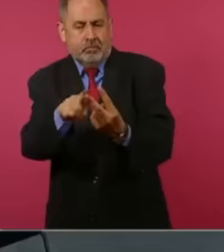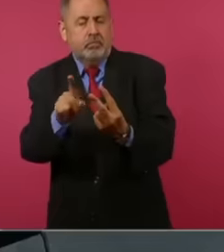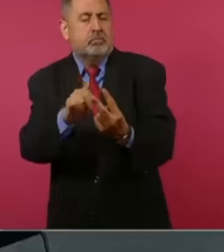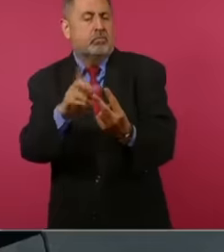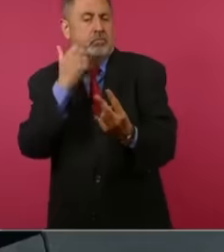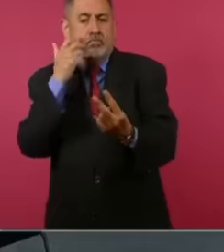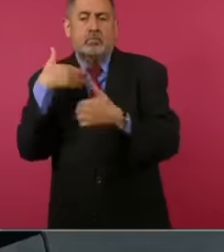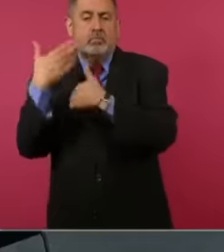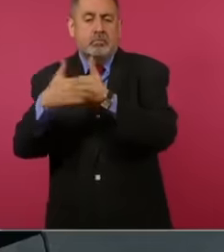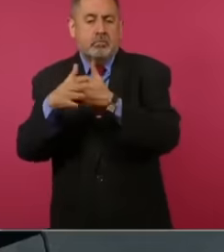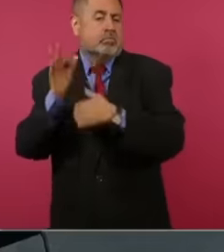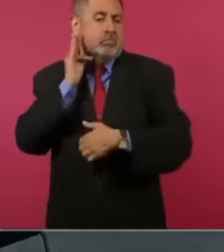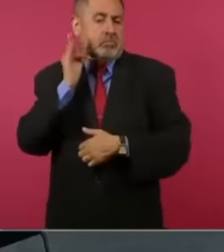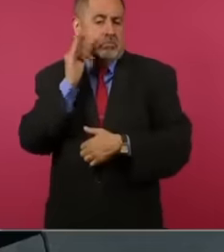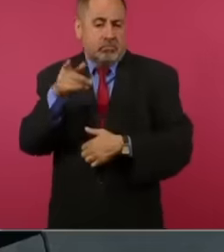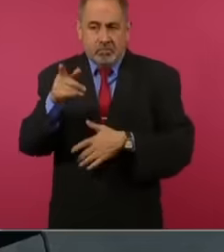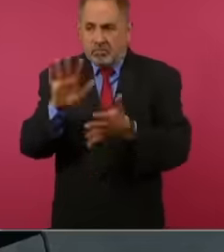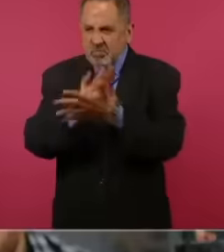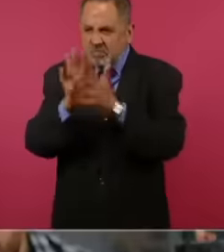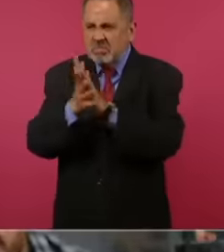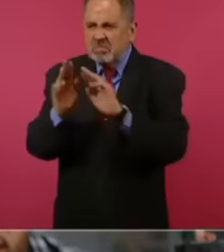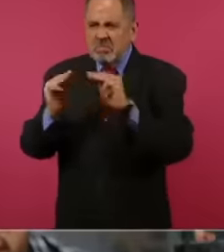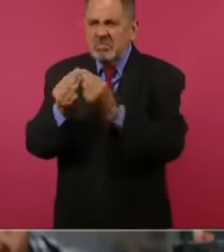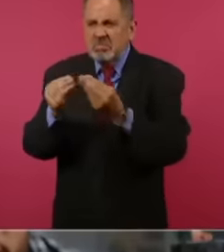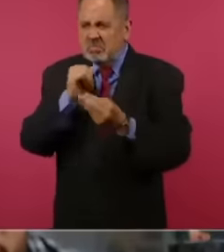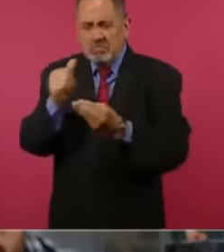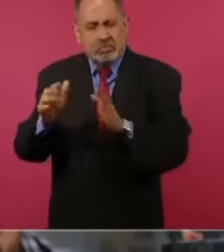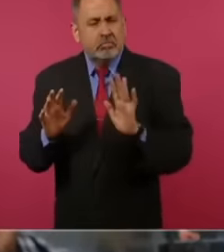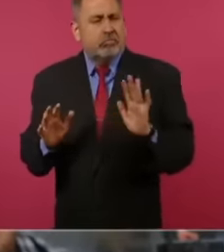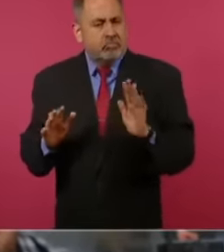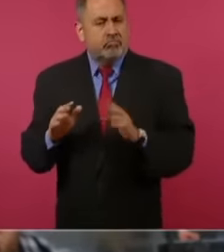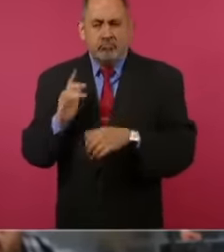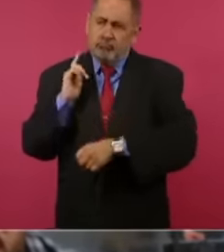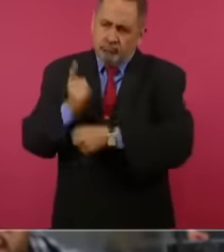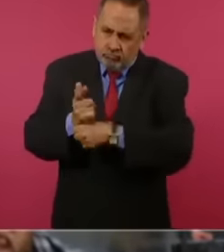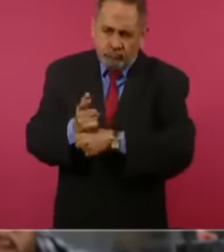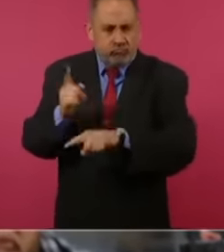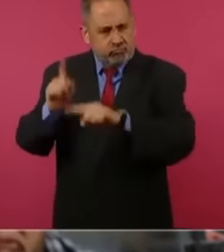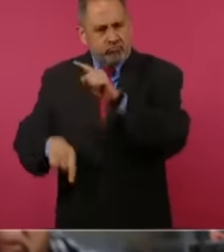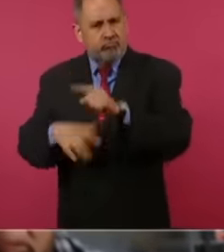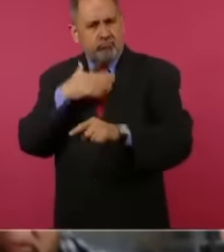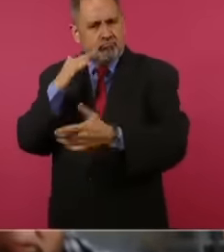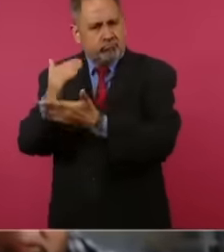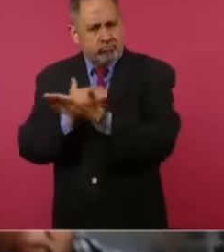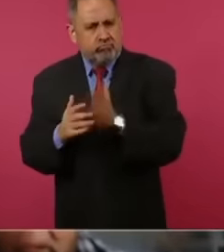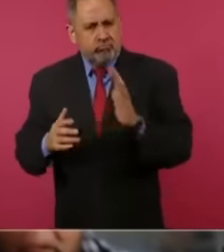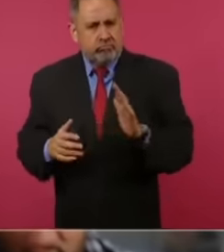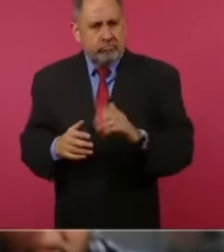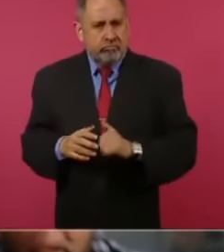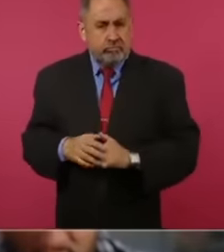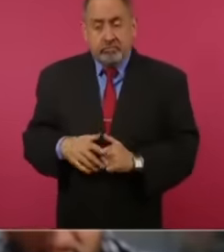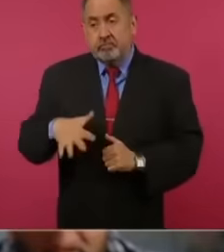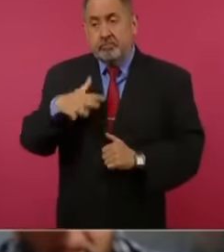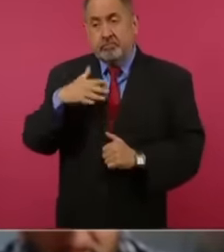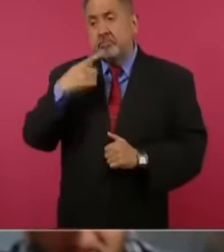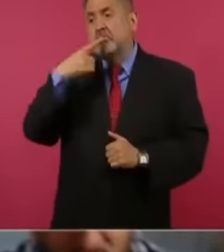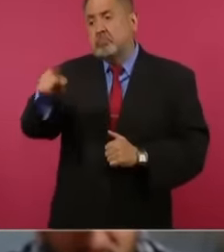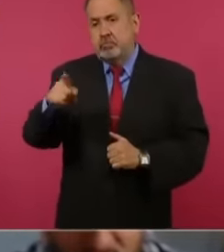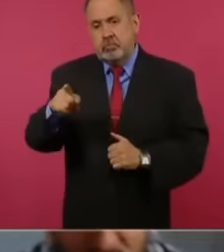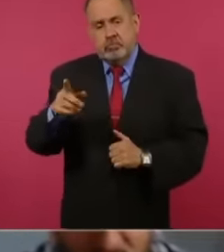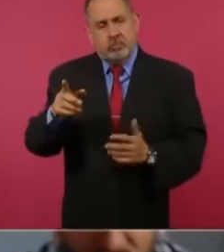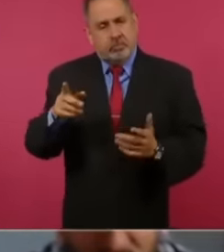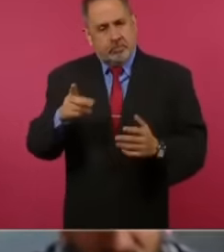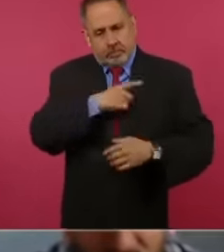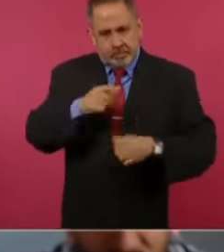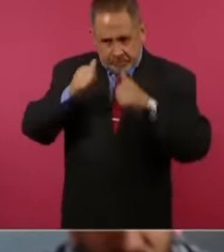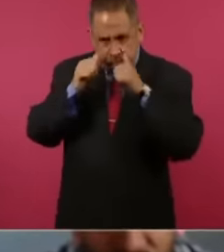para que las fiscalías no se amafien y en vez de sacar una denuncia porque está de por medio la vida de alguien,